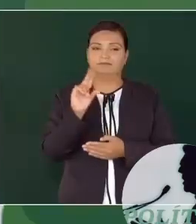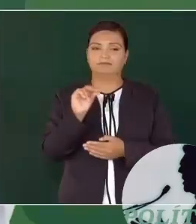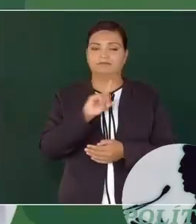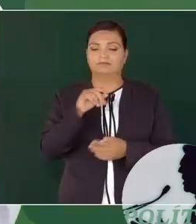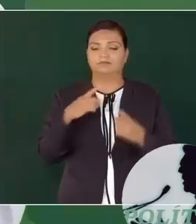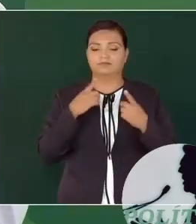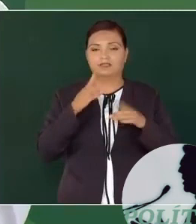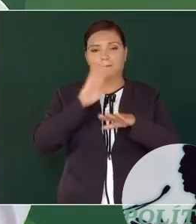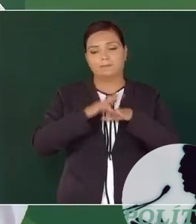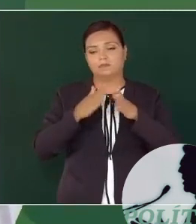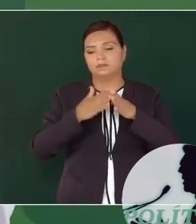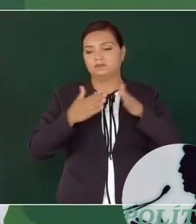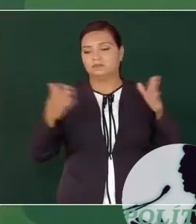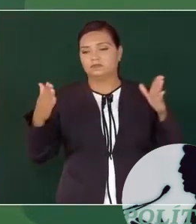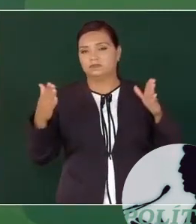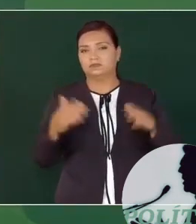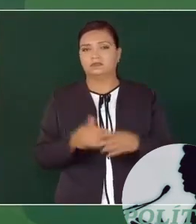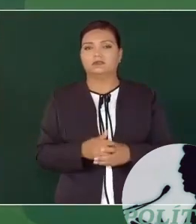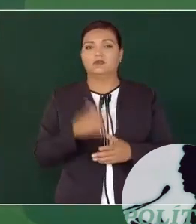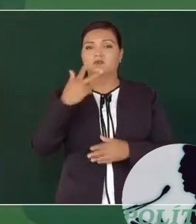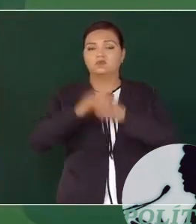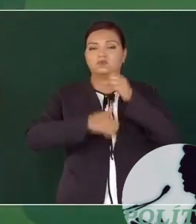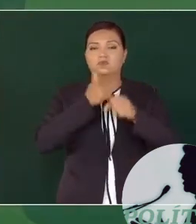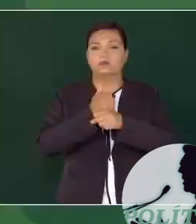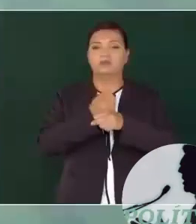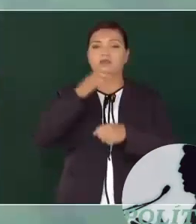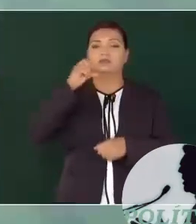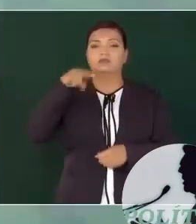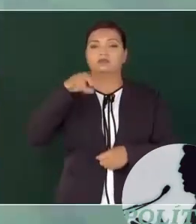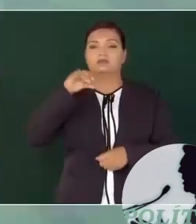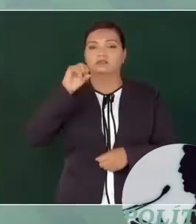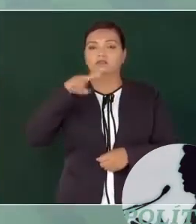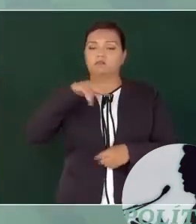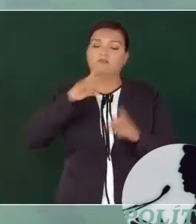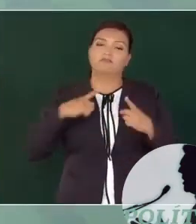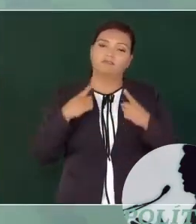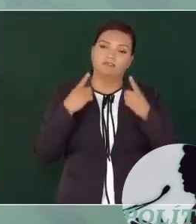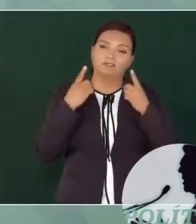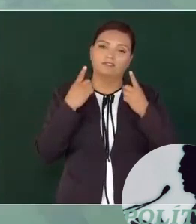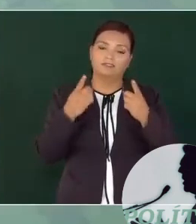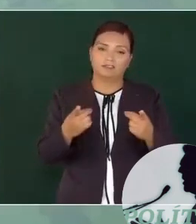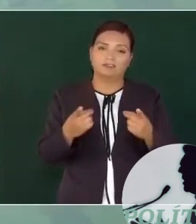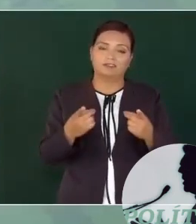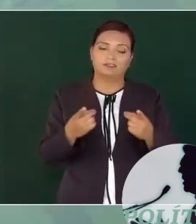sino se les amplía 8 años su concesión por ceder